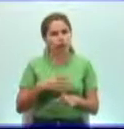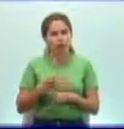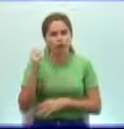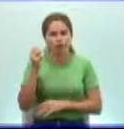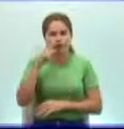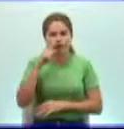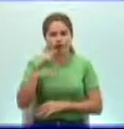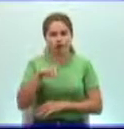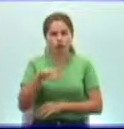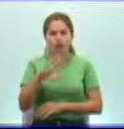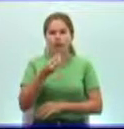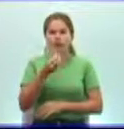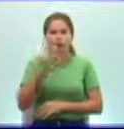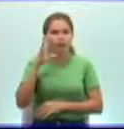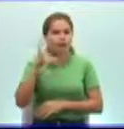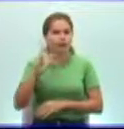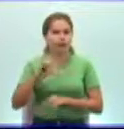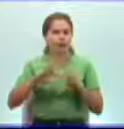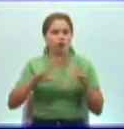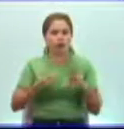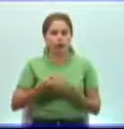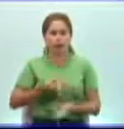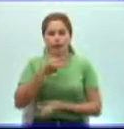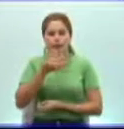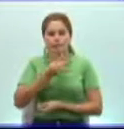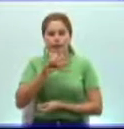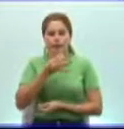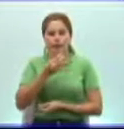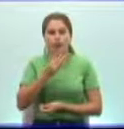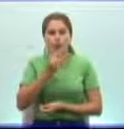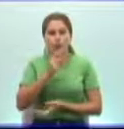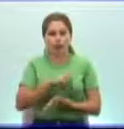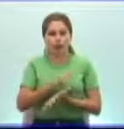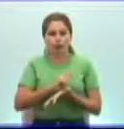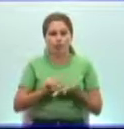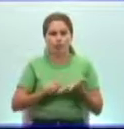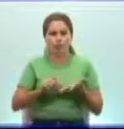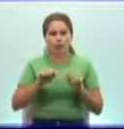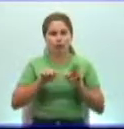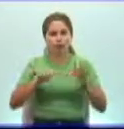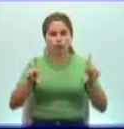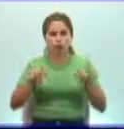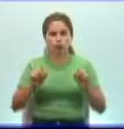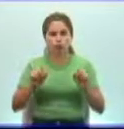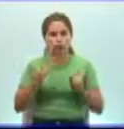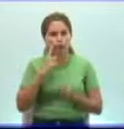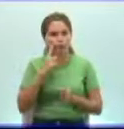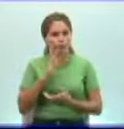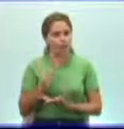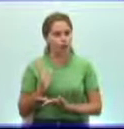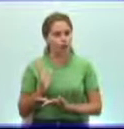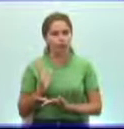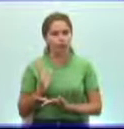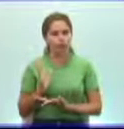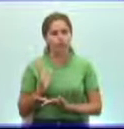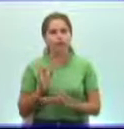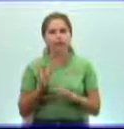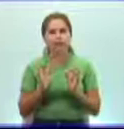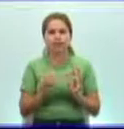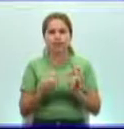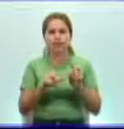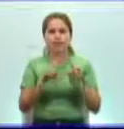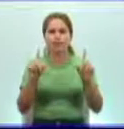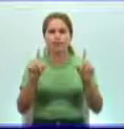pueda comprender todo lo que estamos aquí explicando, bueno, pueden ir tomando nota de este concepto. Veamos entonces ahora en pantalla la expresión